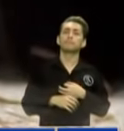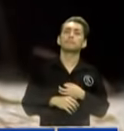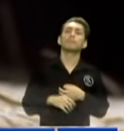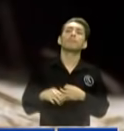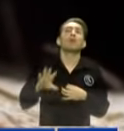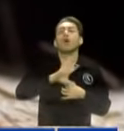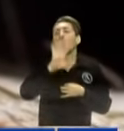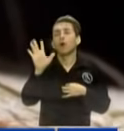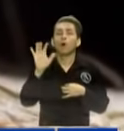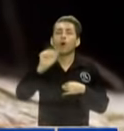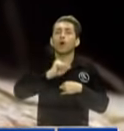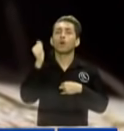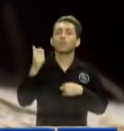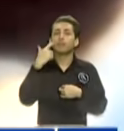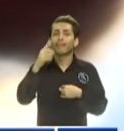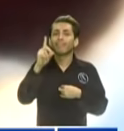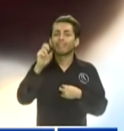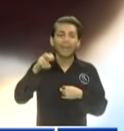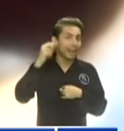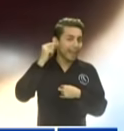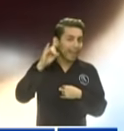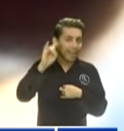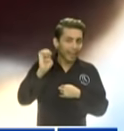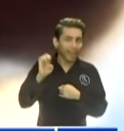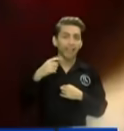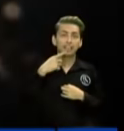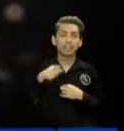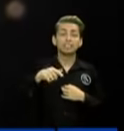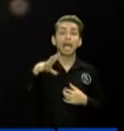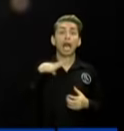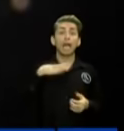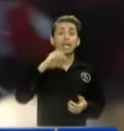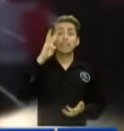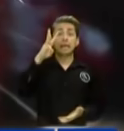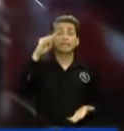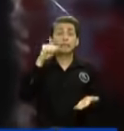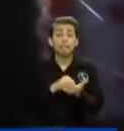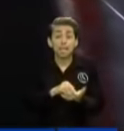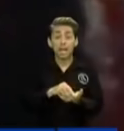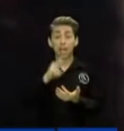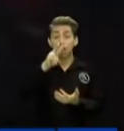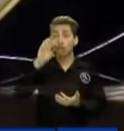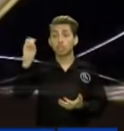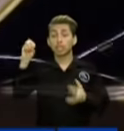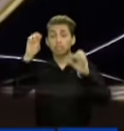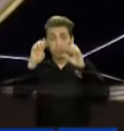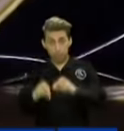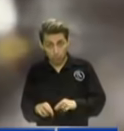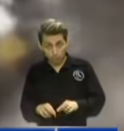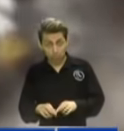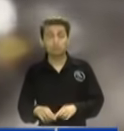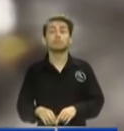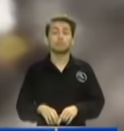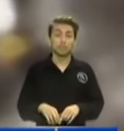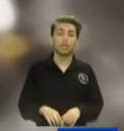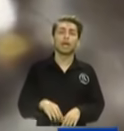el Ministerio de Salud reportó 3.292 casos, mientras que en el 2019 fueron